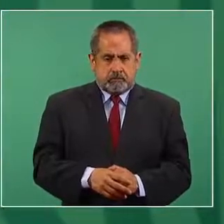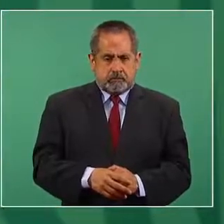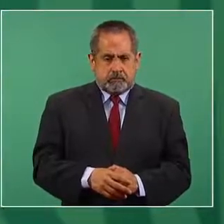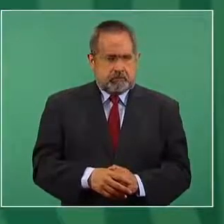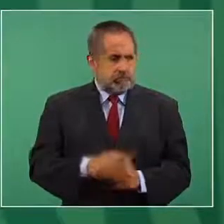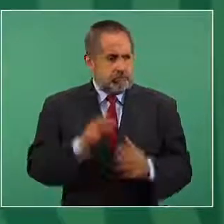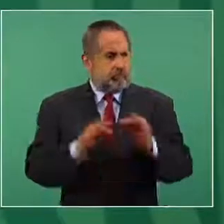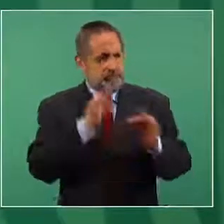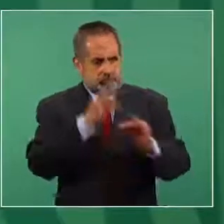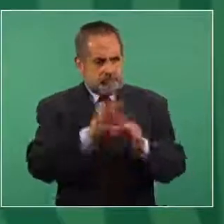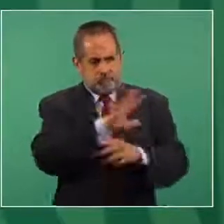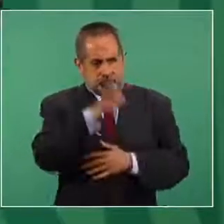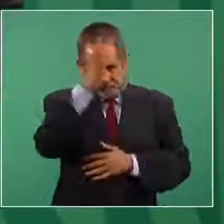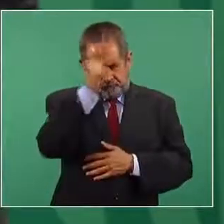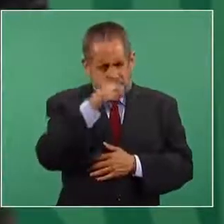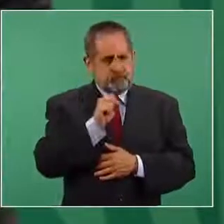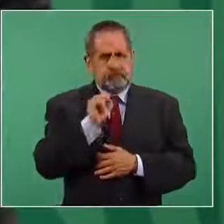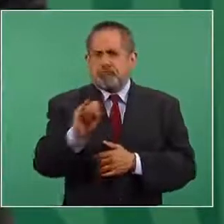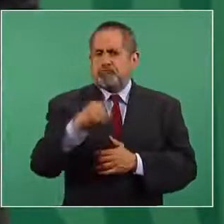logró ya el acuerdo,